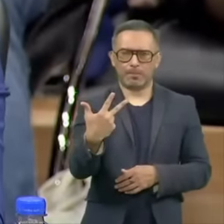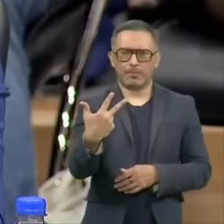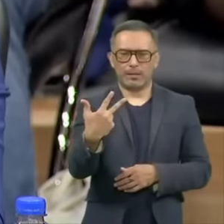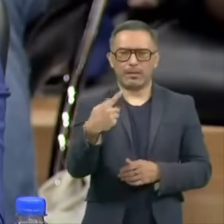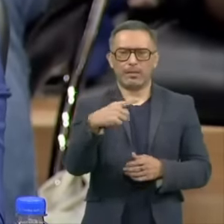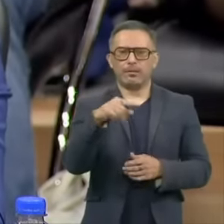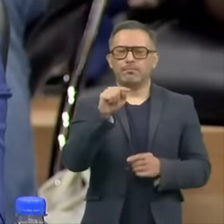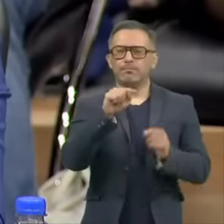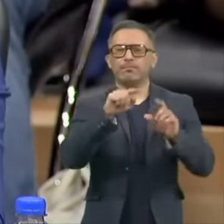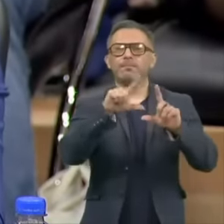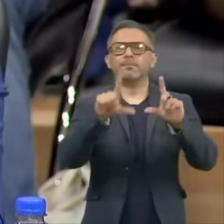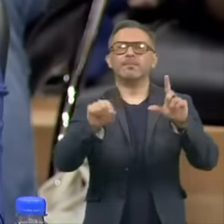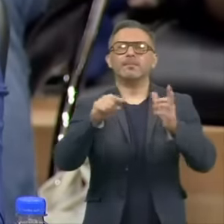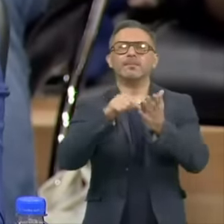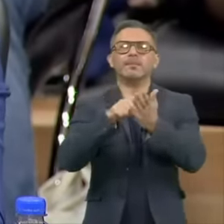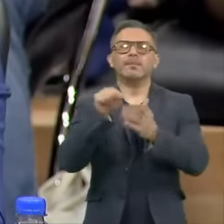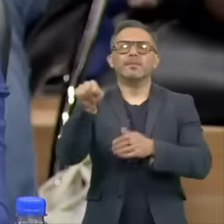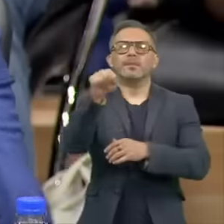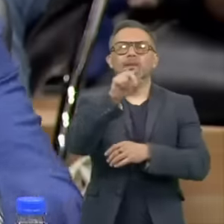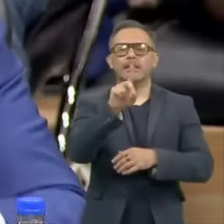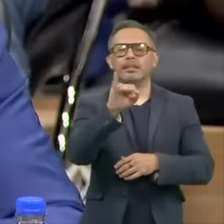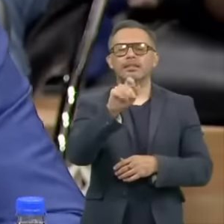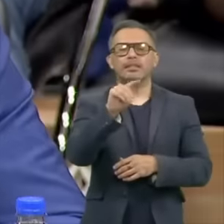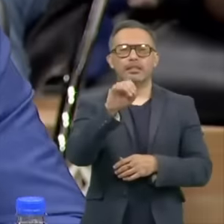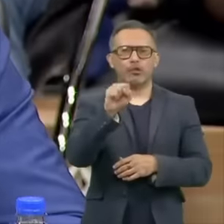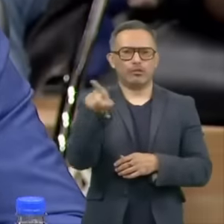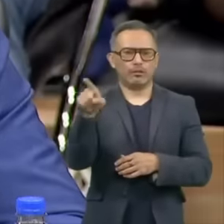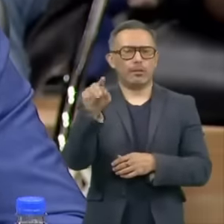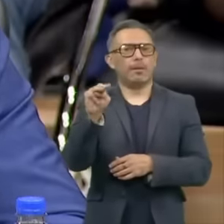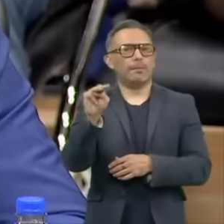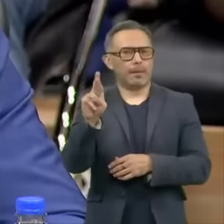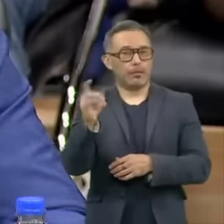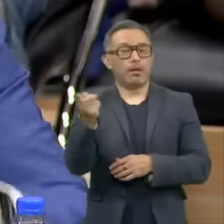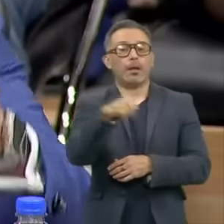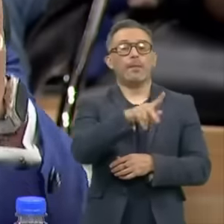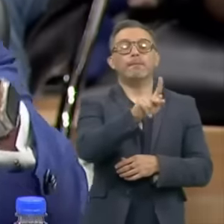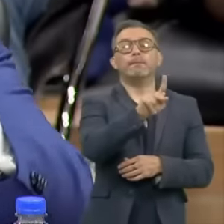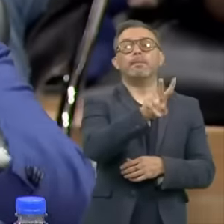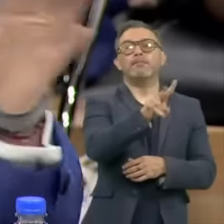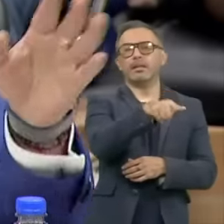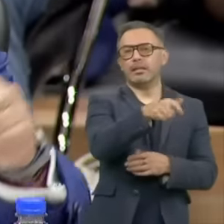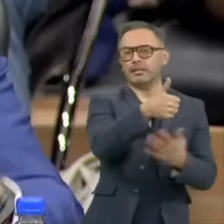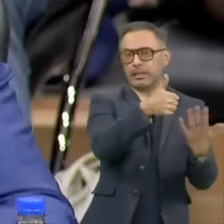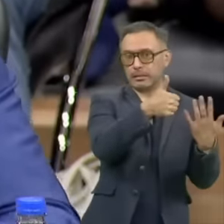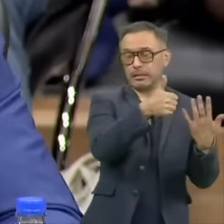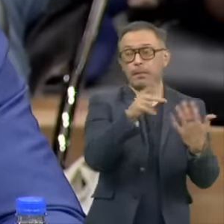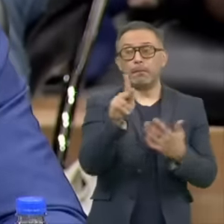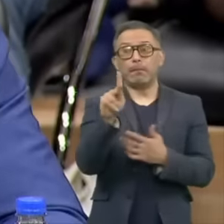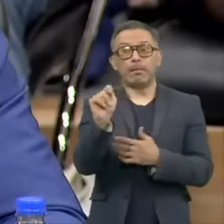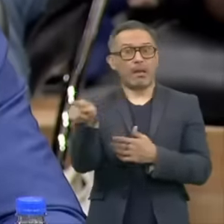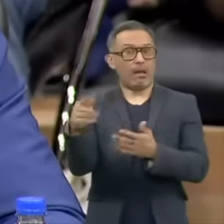distritos de mayoría. El Verde ganó 6. El PT, por cierto, no ganó ninguno.